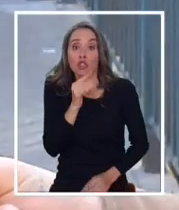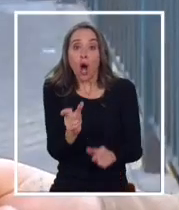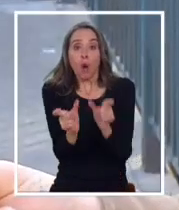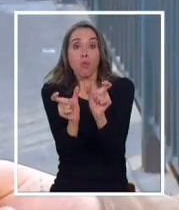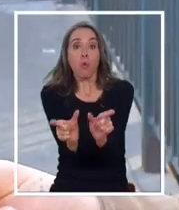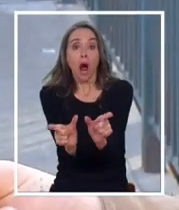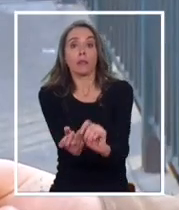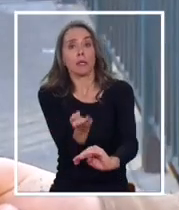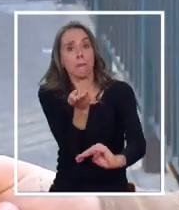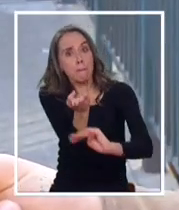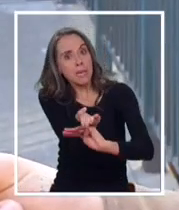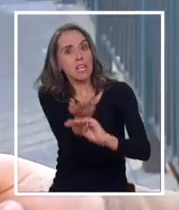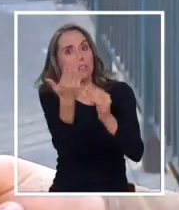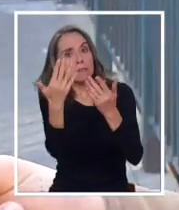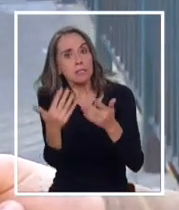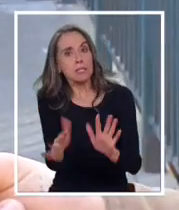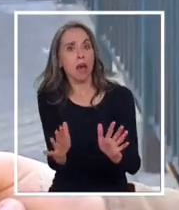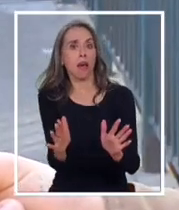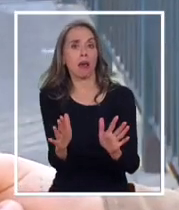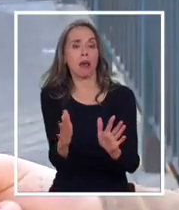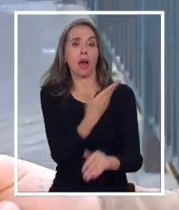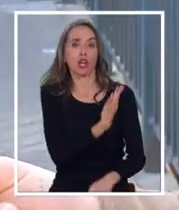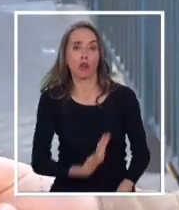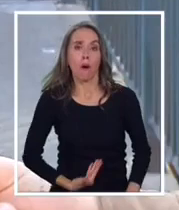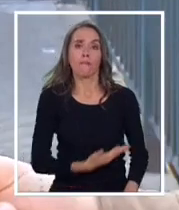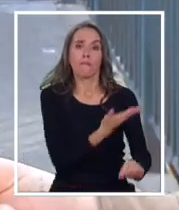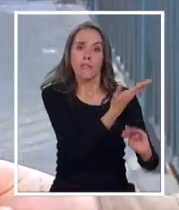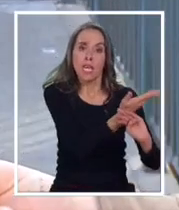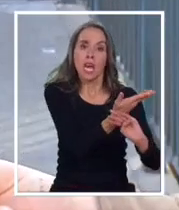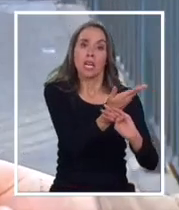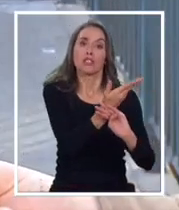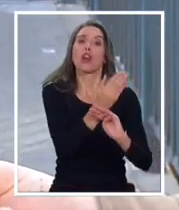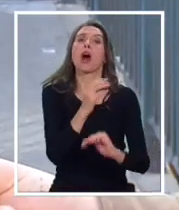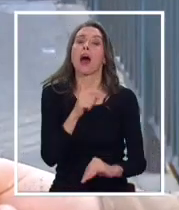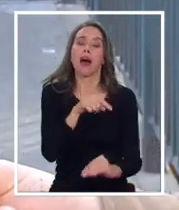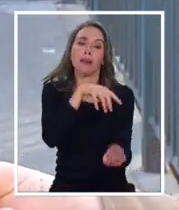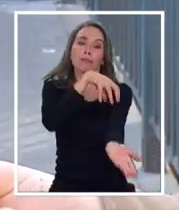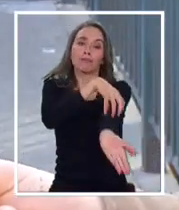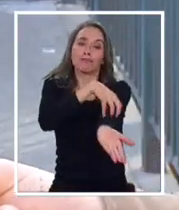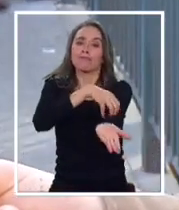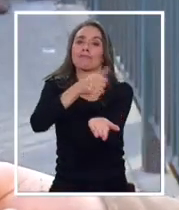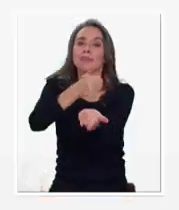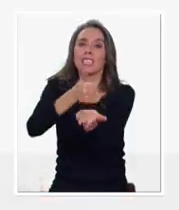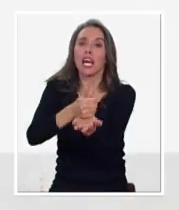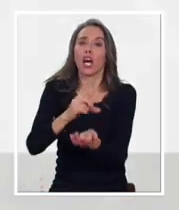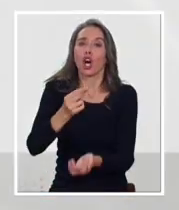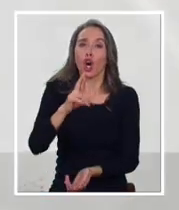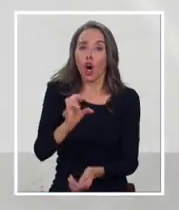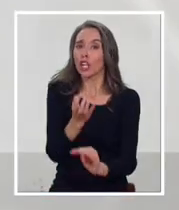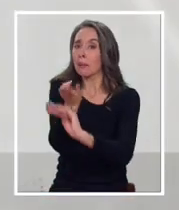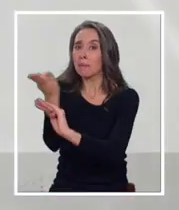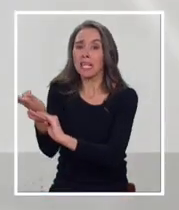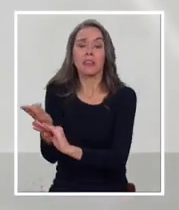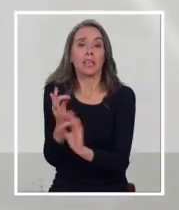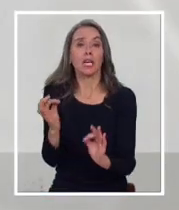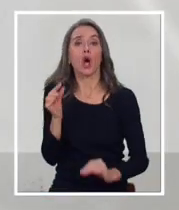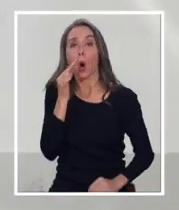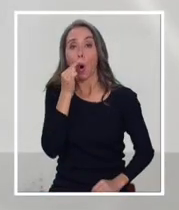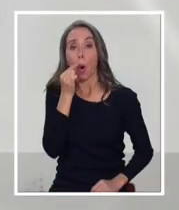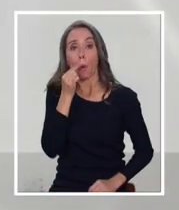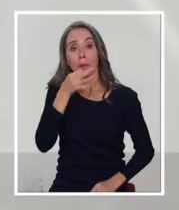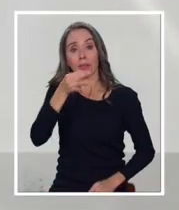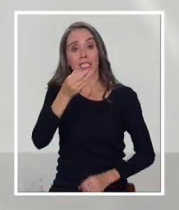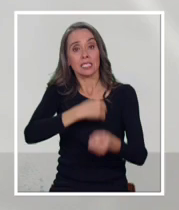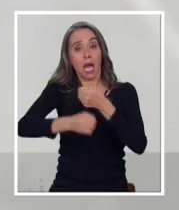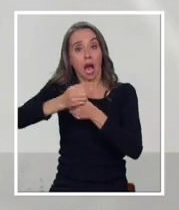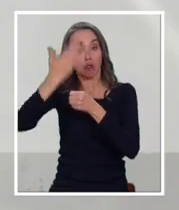se lo hemos pedido tanto al gobierno regional como a las autoridades. Se tomó una decisión el año